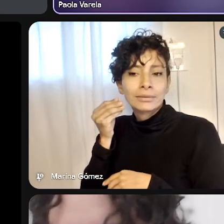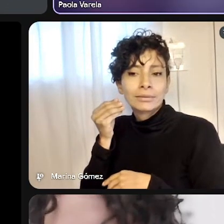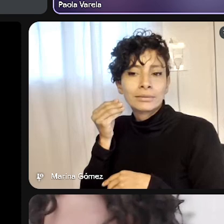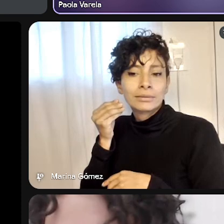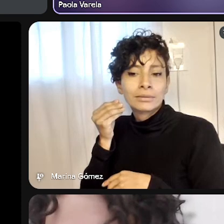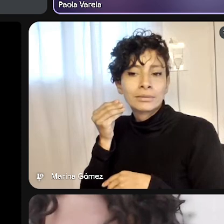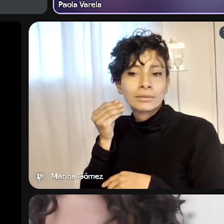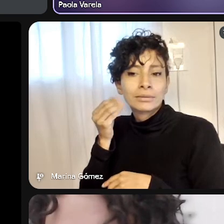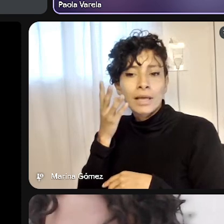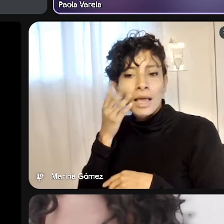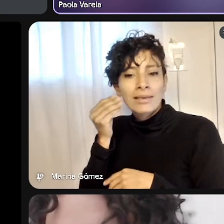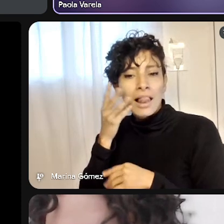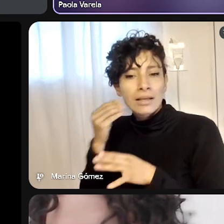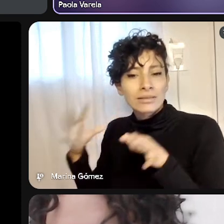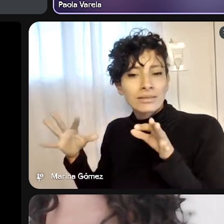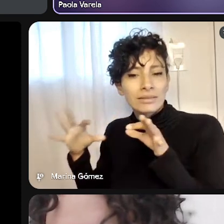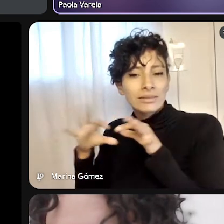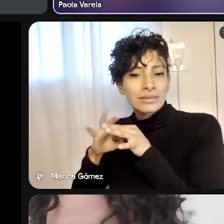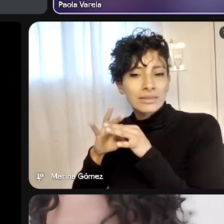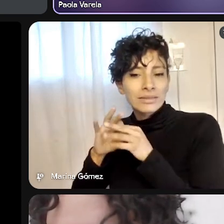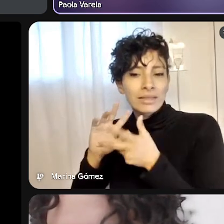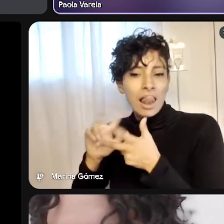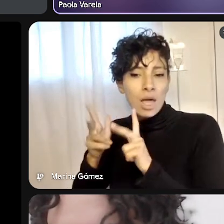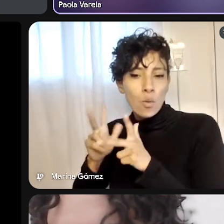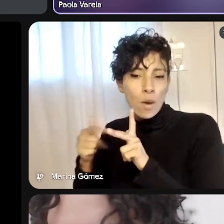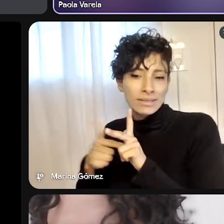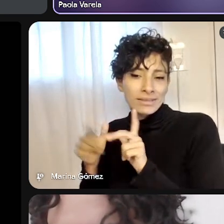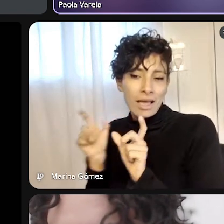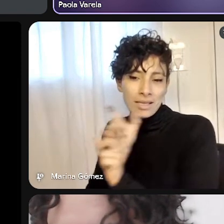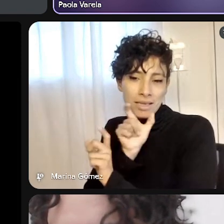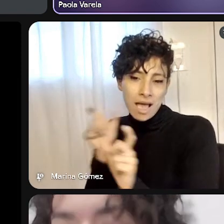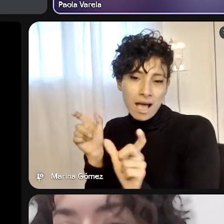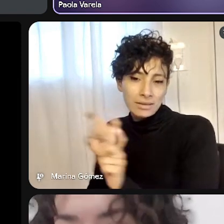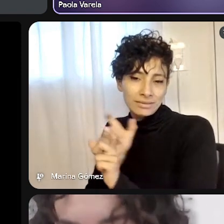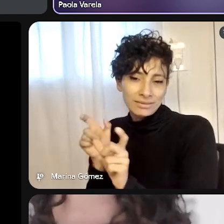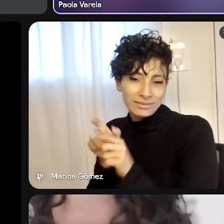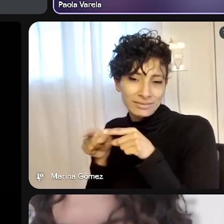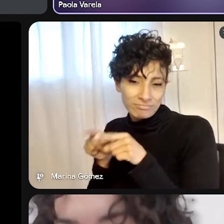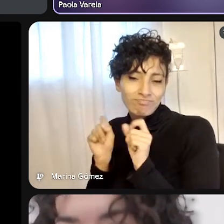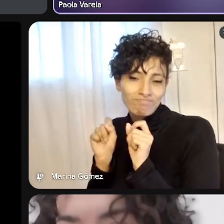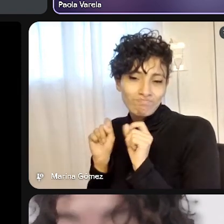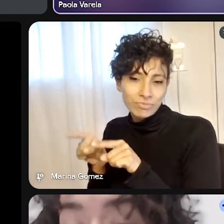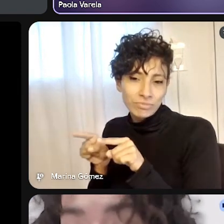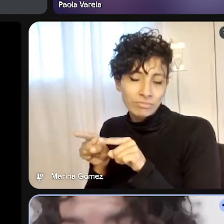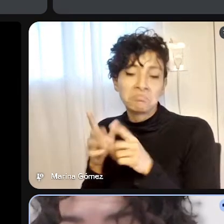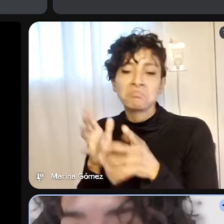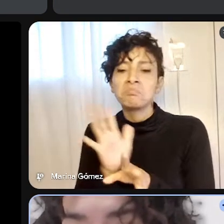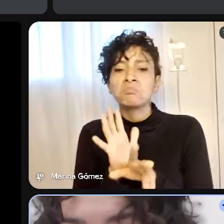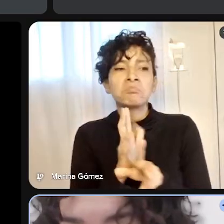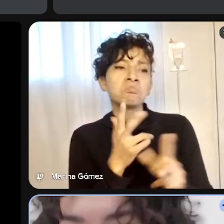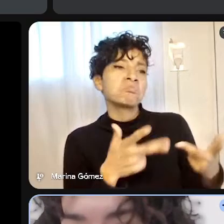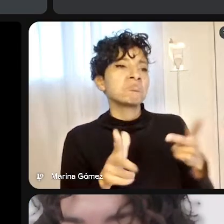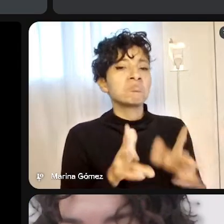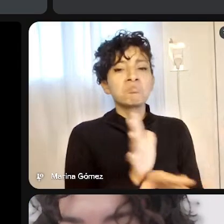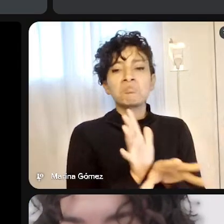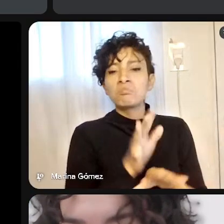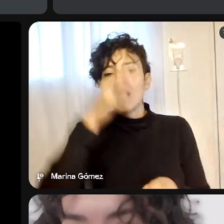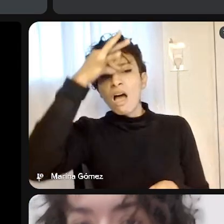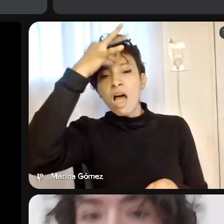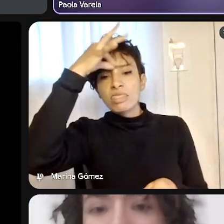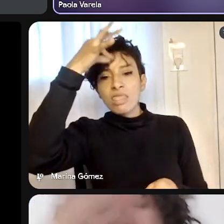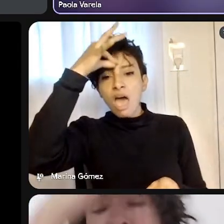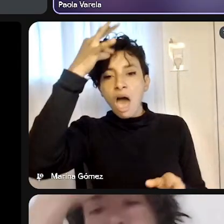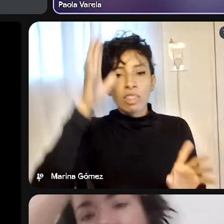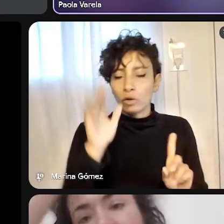de señas sí. No se la debe usar como una obra artística, sino como idioma. Ejemplo, Ujú, canción del himno nacional,